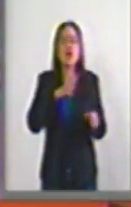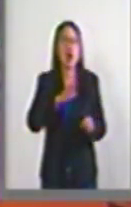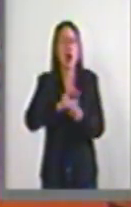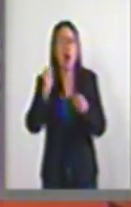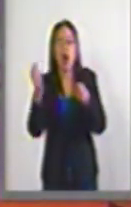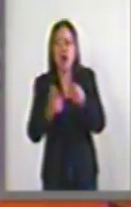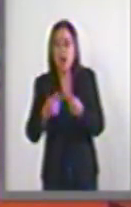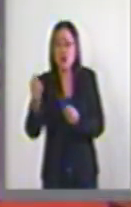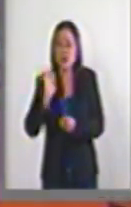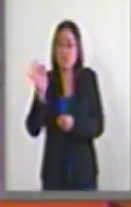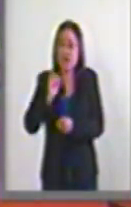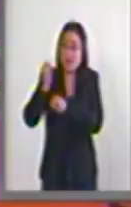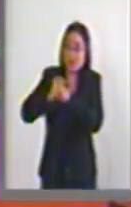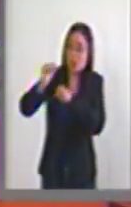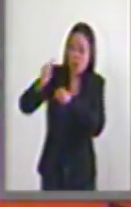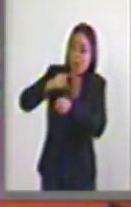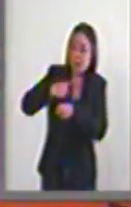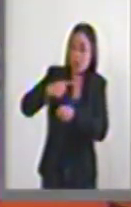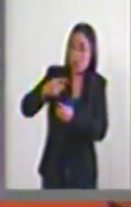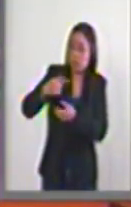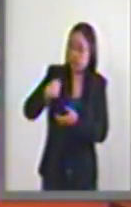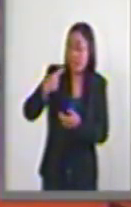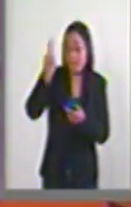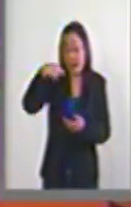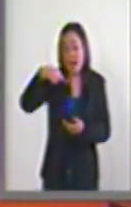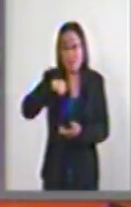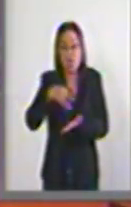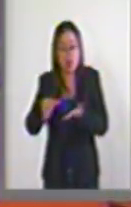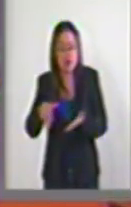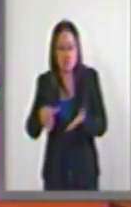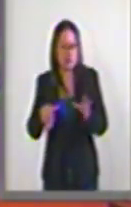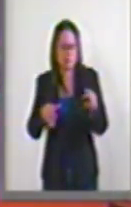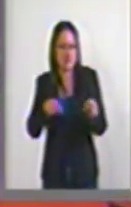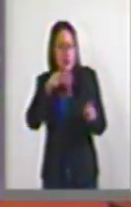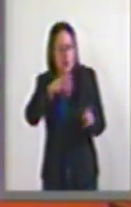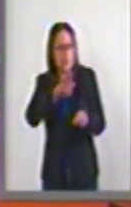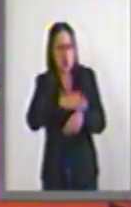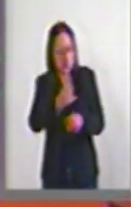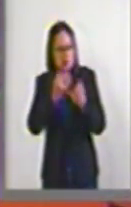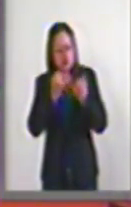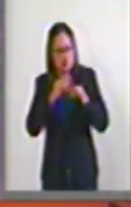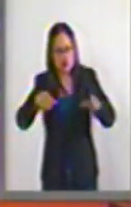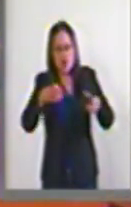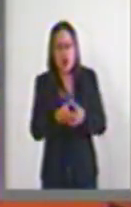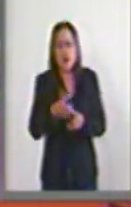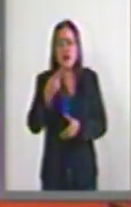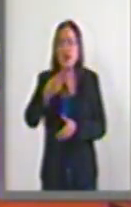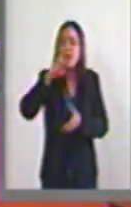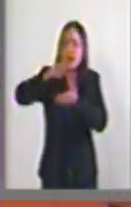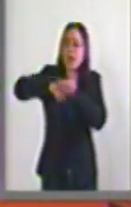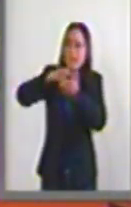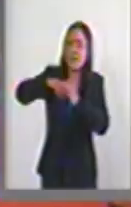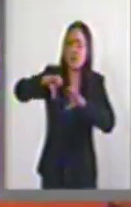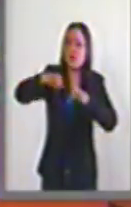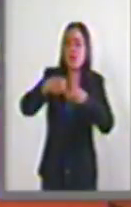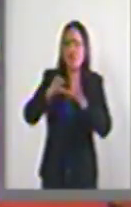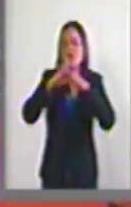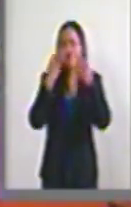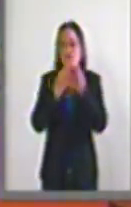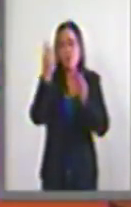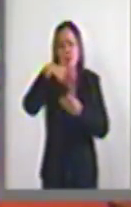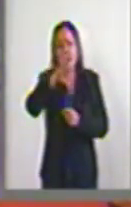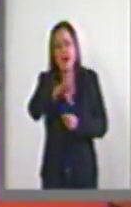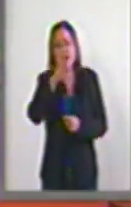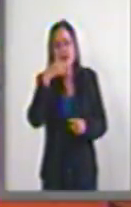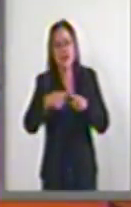su destitución. Por ello, esta iniciativa también propone una modificación al sistema de nombramiento